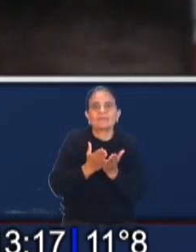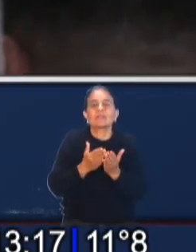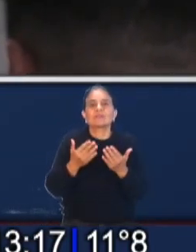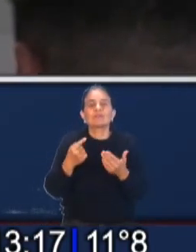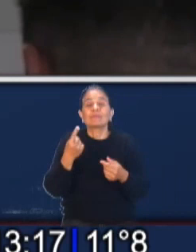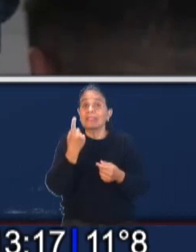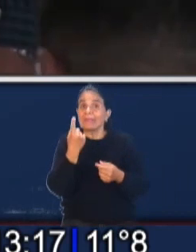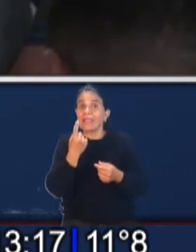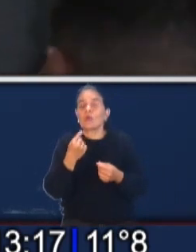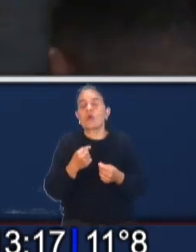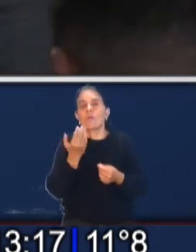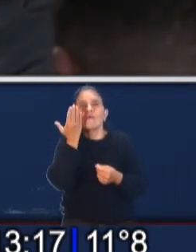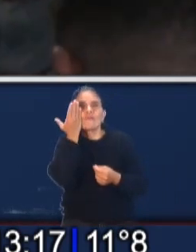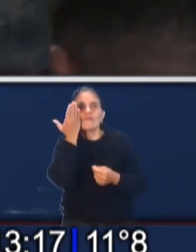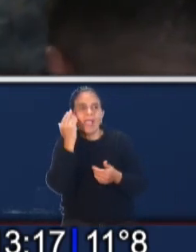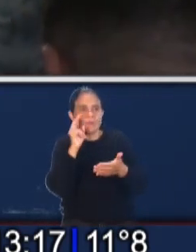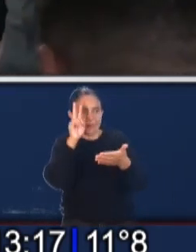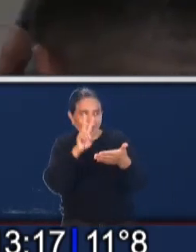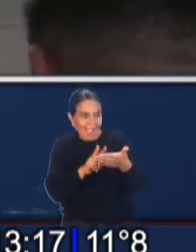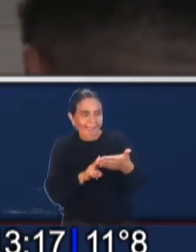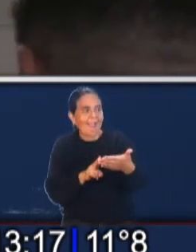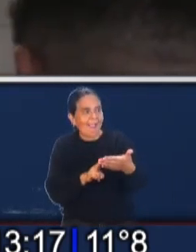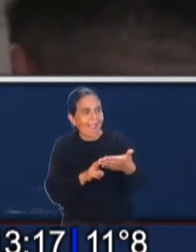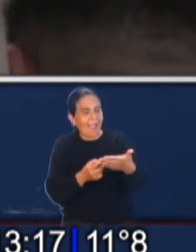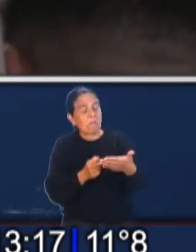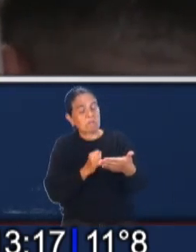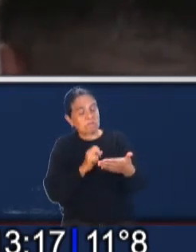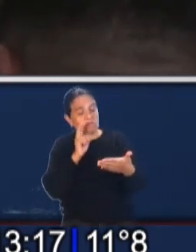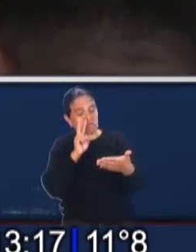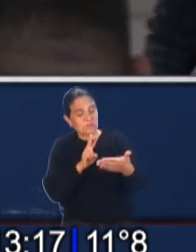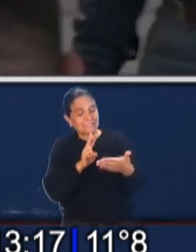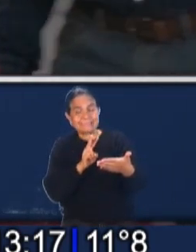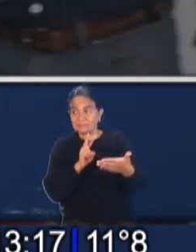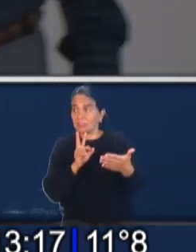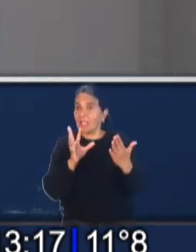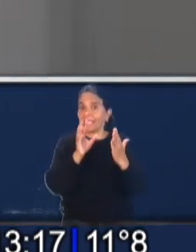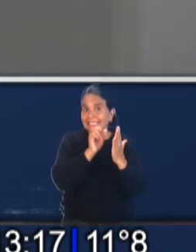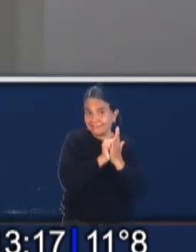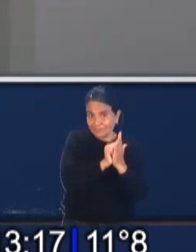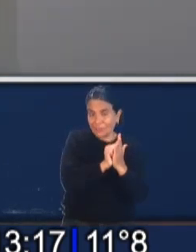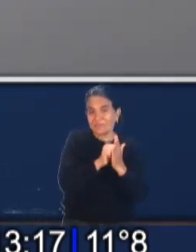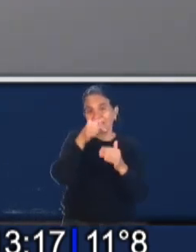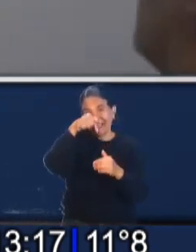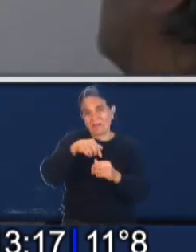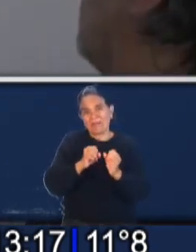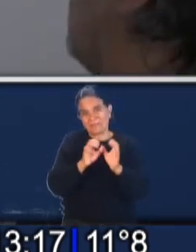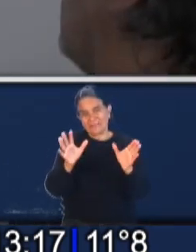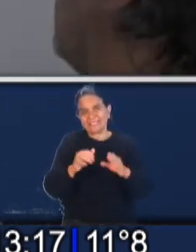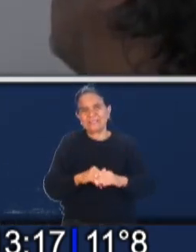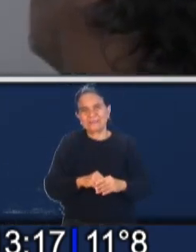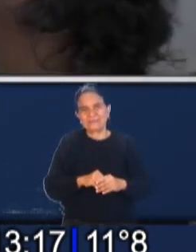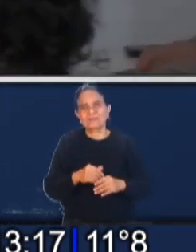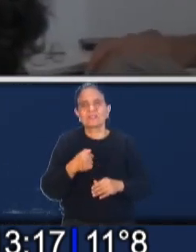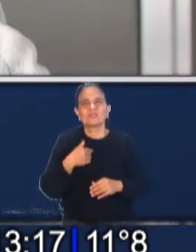redes, por Facebook. Ahí me enteré y bueno, nos inscribimos. Así que ahora empezamos. Yo quería estudiar esto,